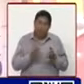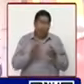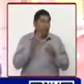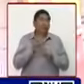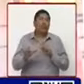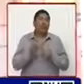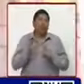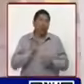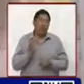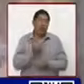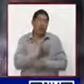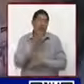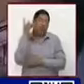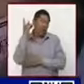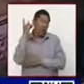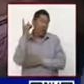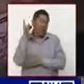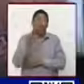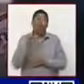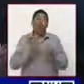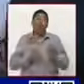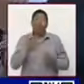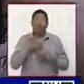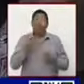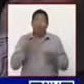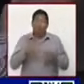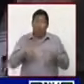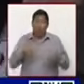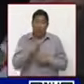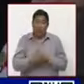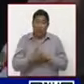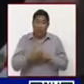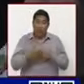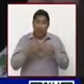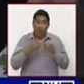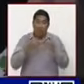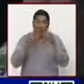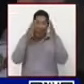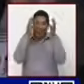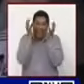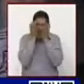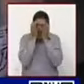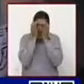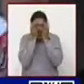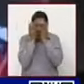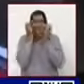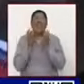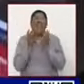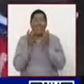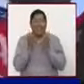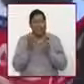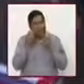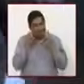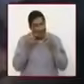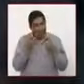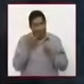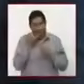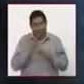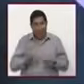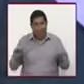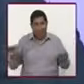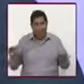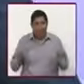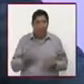las tradiciones de nuestro país. ¿Cuál te gusta más, las masitas o las calabazas? Las calabazas. Ahí podemos ver los